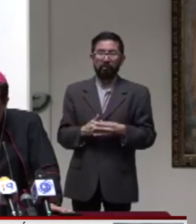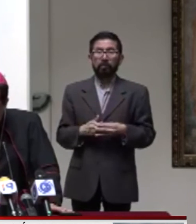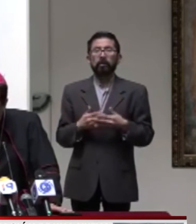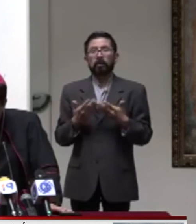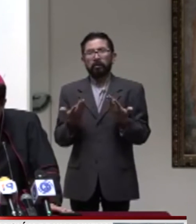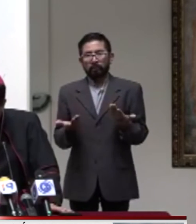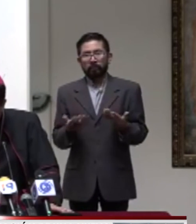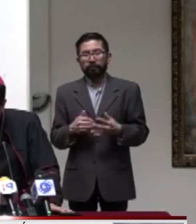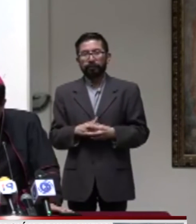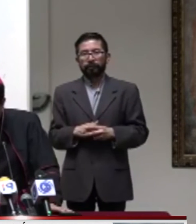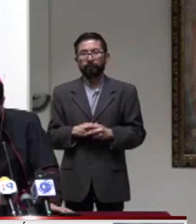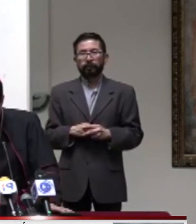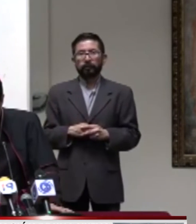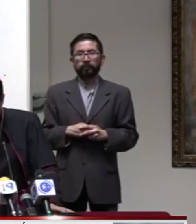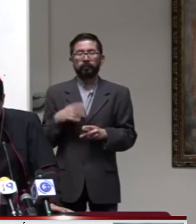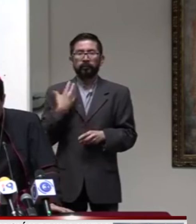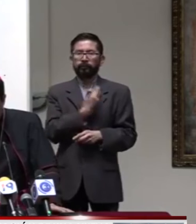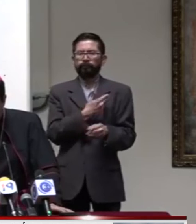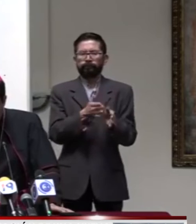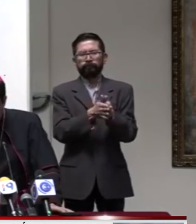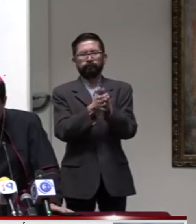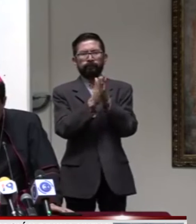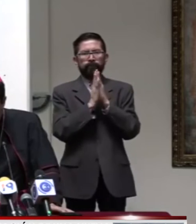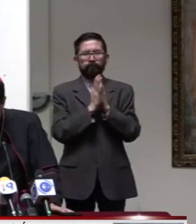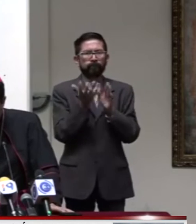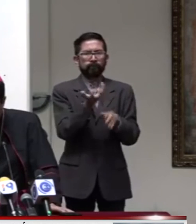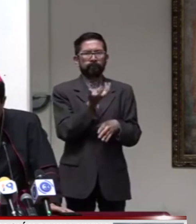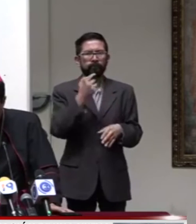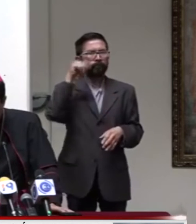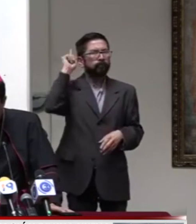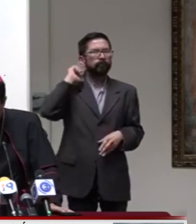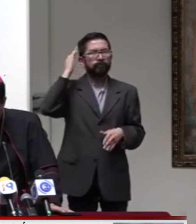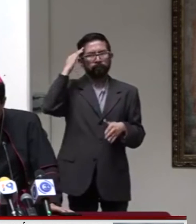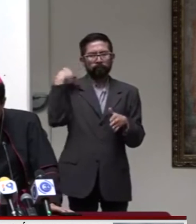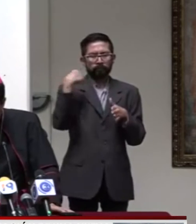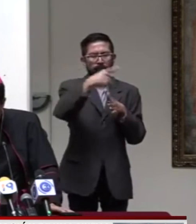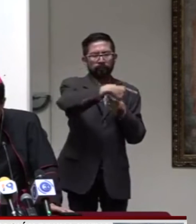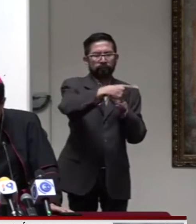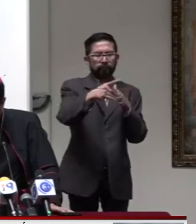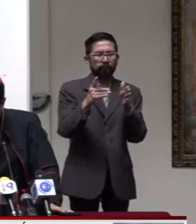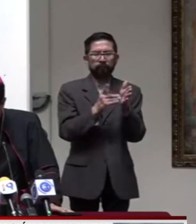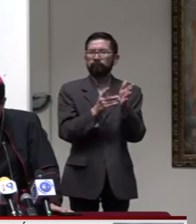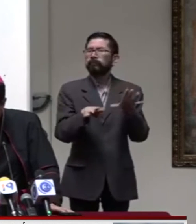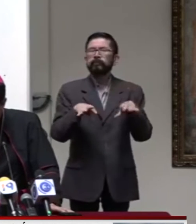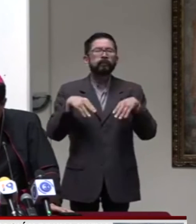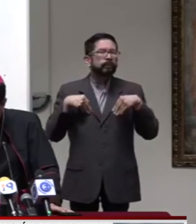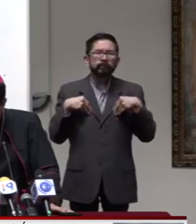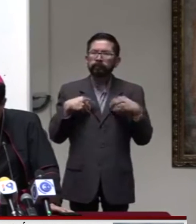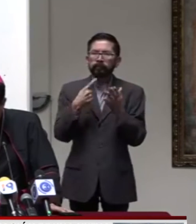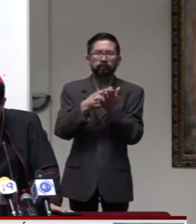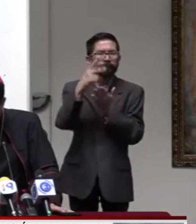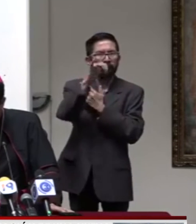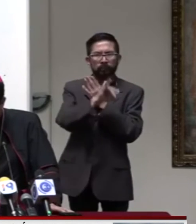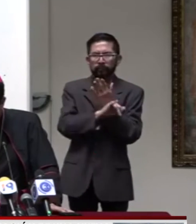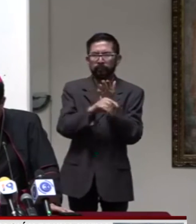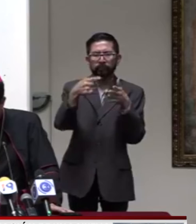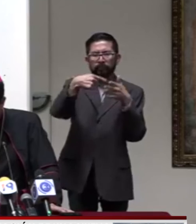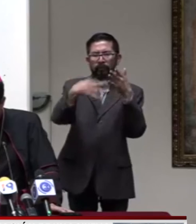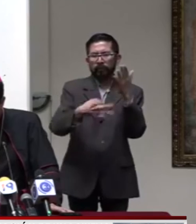Por tanto, pedimos a los señores diputados rechazar el mencionado proyecto de